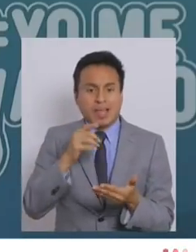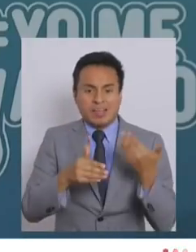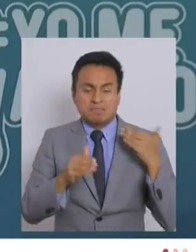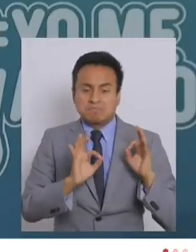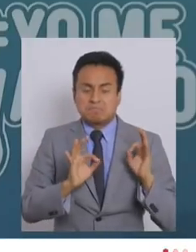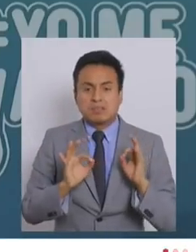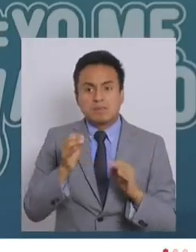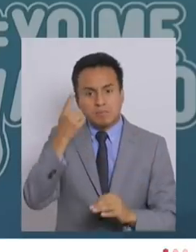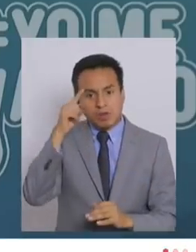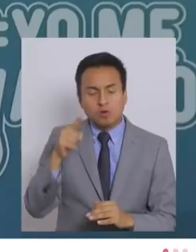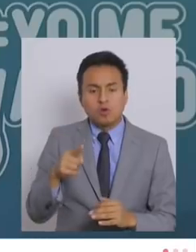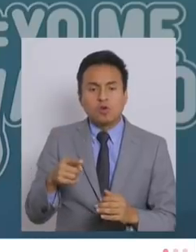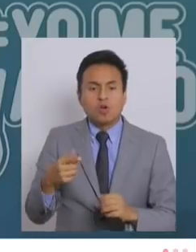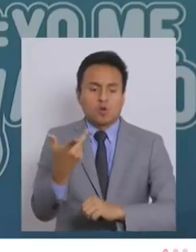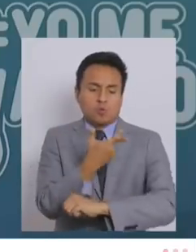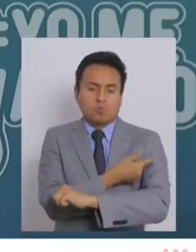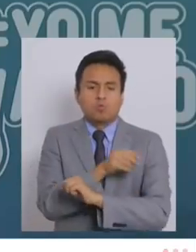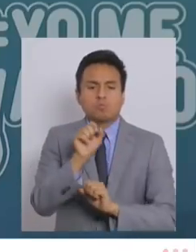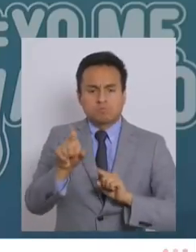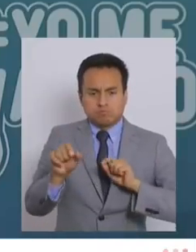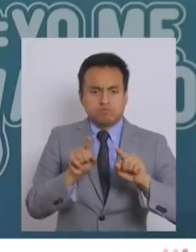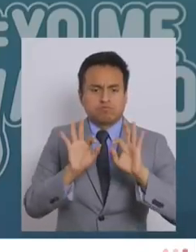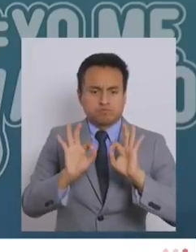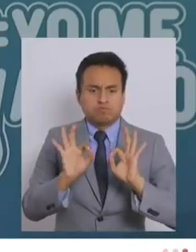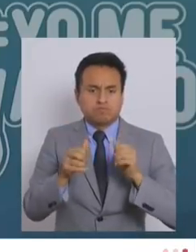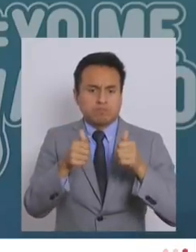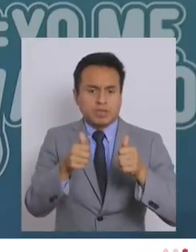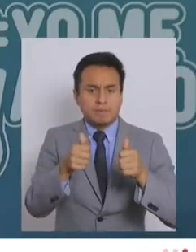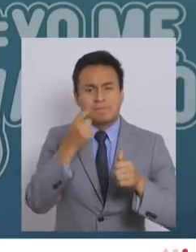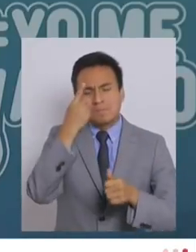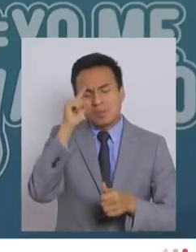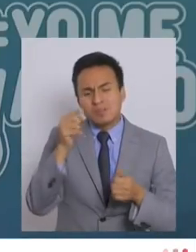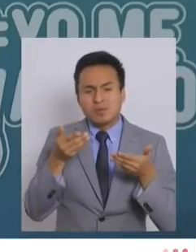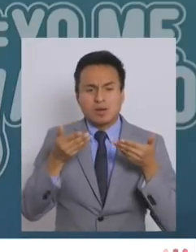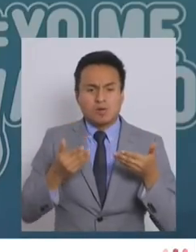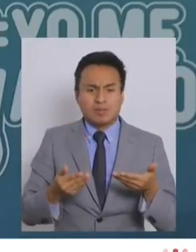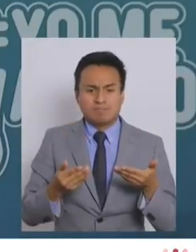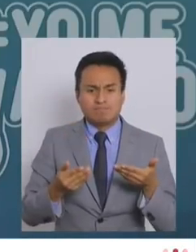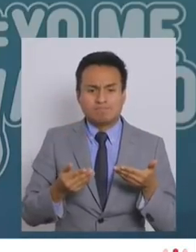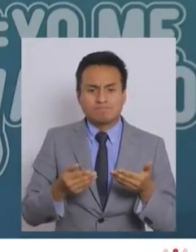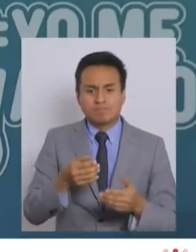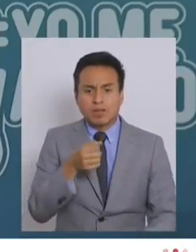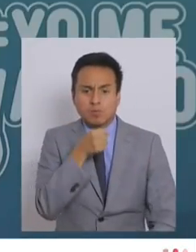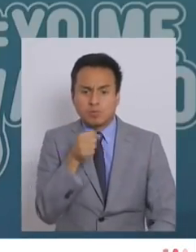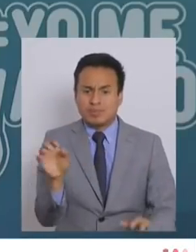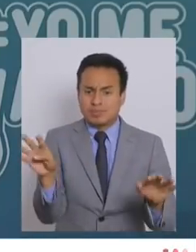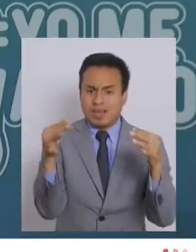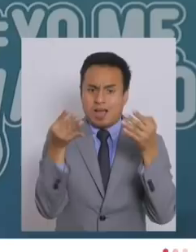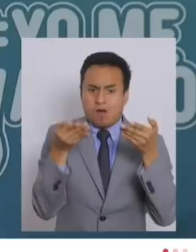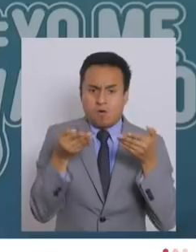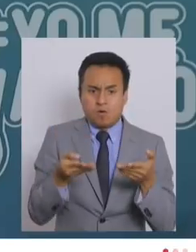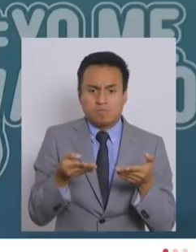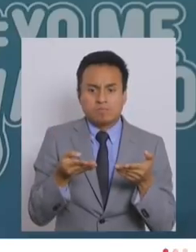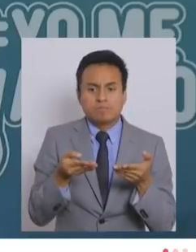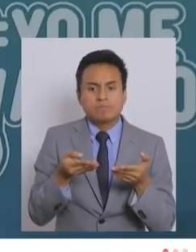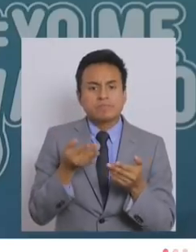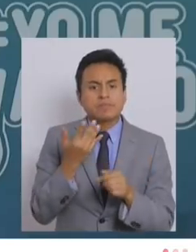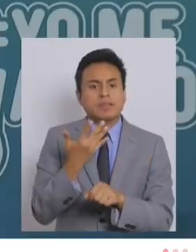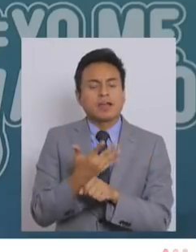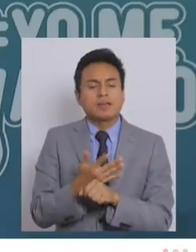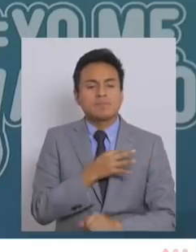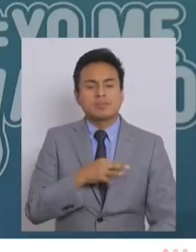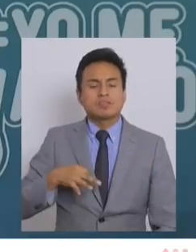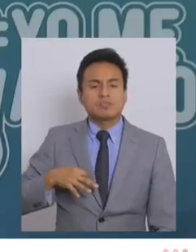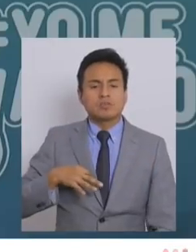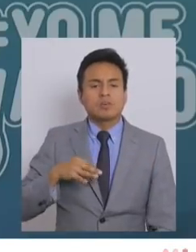son cubiertas por la vacuna pero estamos en este punto de prensa de hoy día con la presencia del